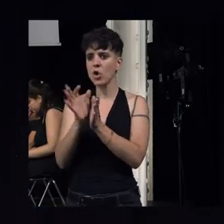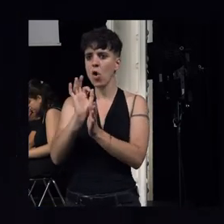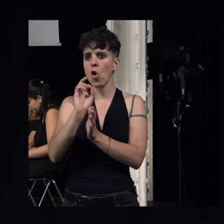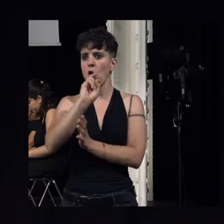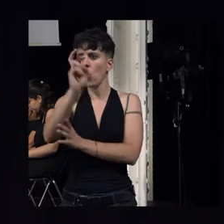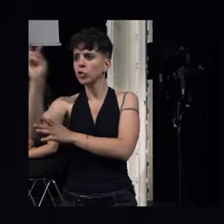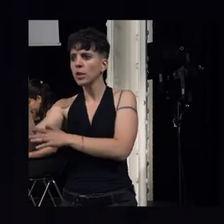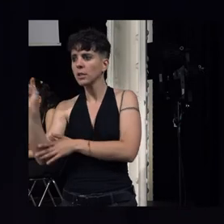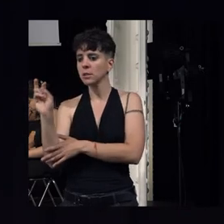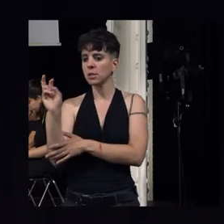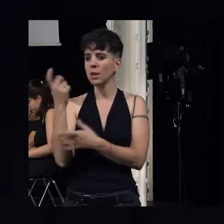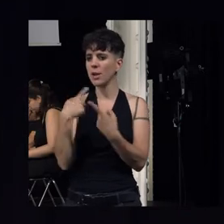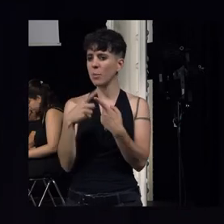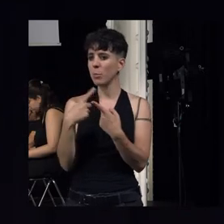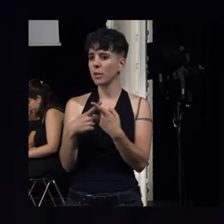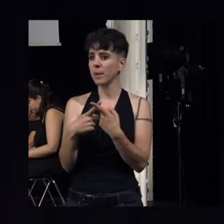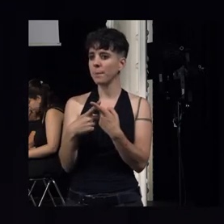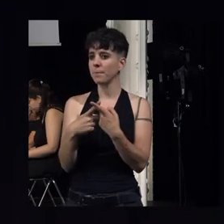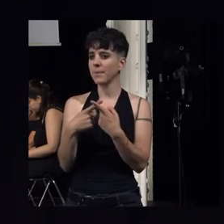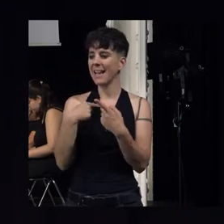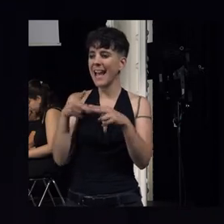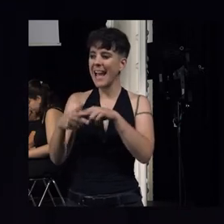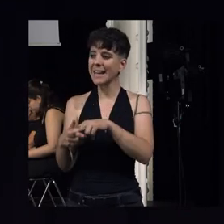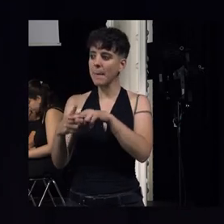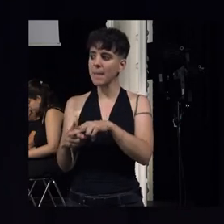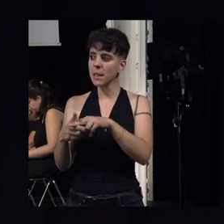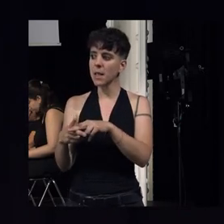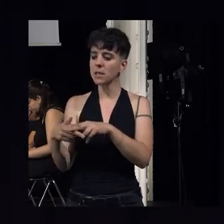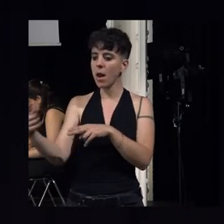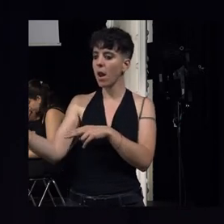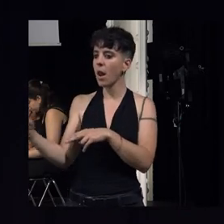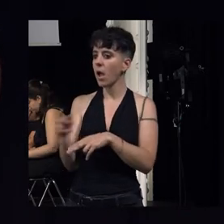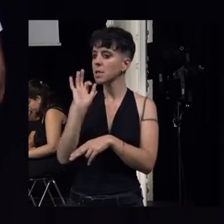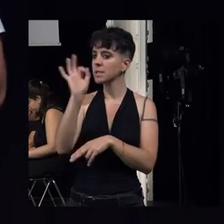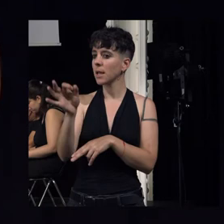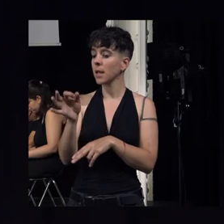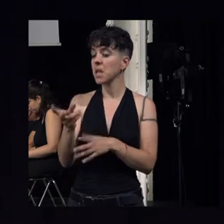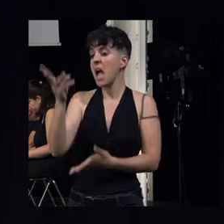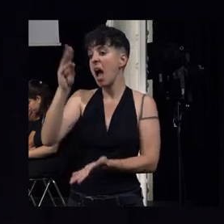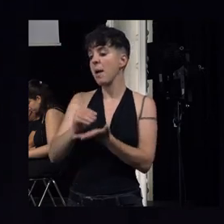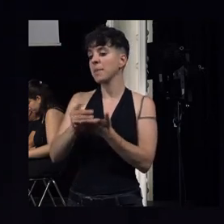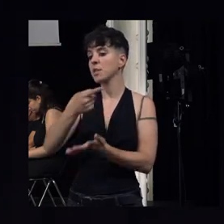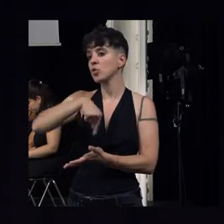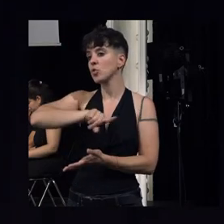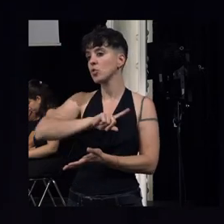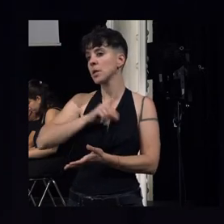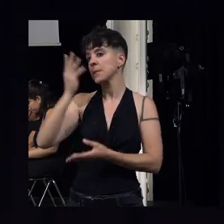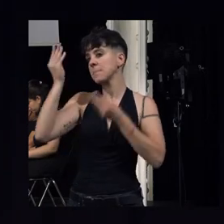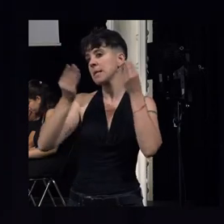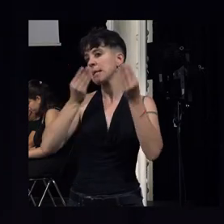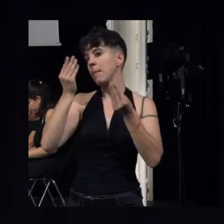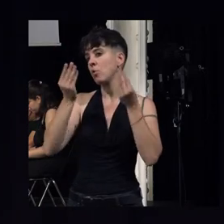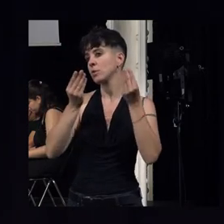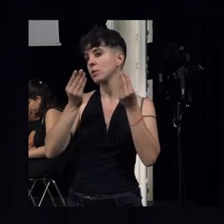gente. Porque sí que tienen las herramientas. Y a veces nos engañamos porque pensamos